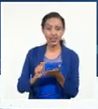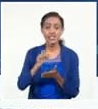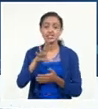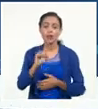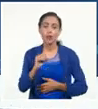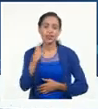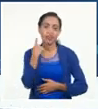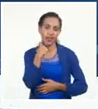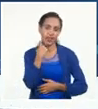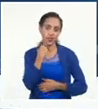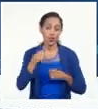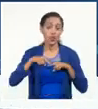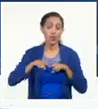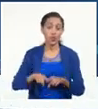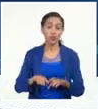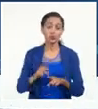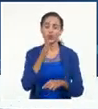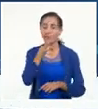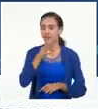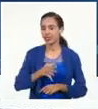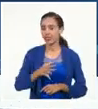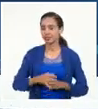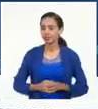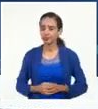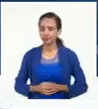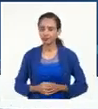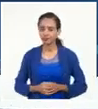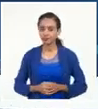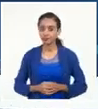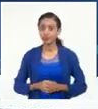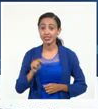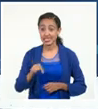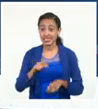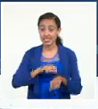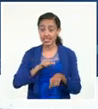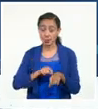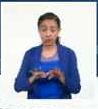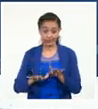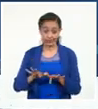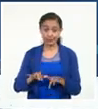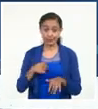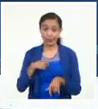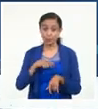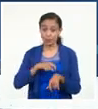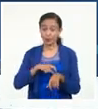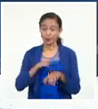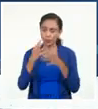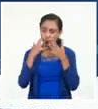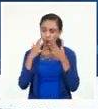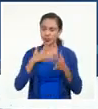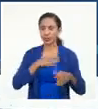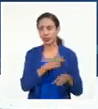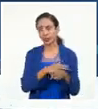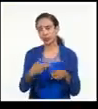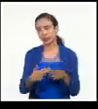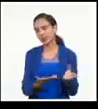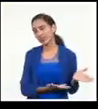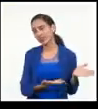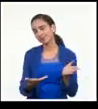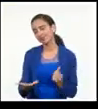años junto al líder histórico de la Revolución Cubana y en esos tiempos vivieron a su lado momentos trascendentes de nuestra historia.